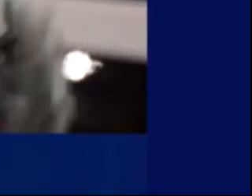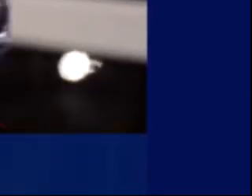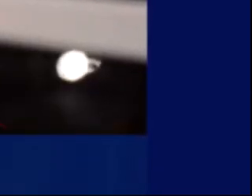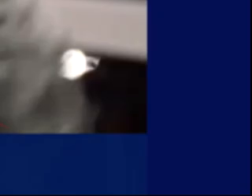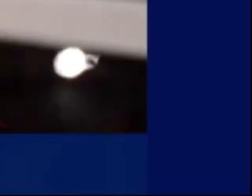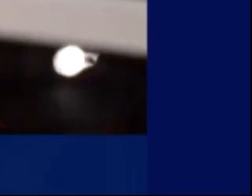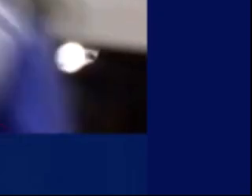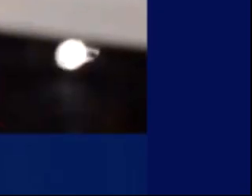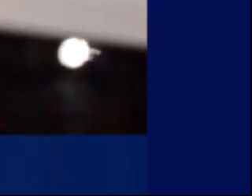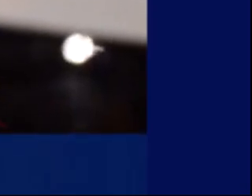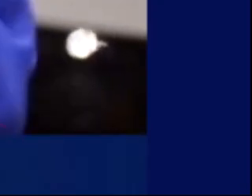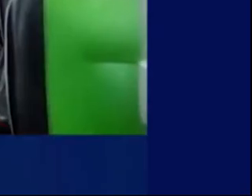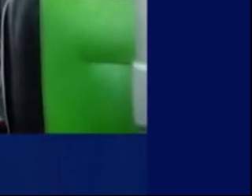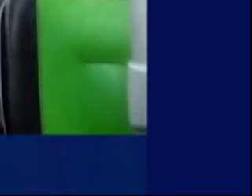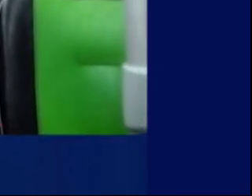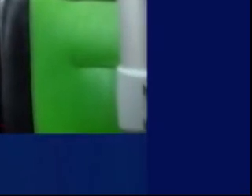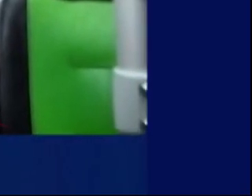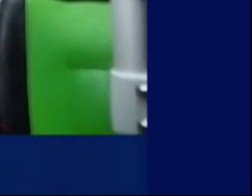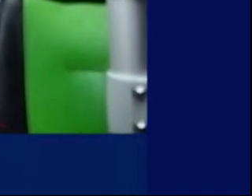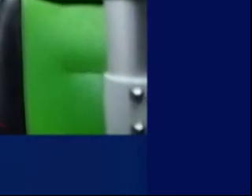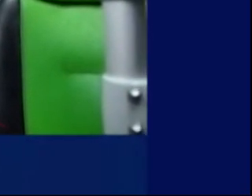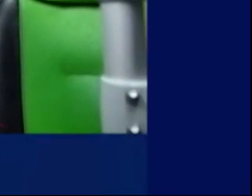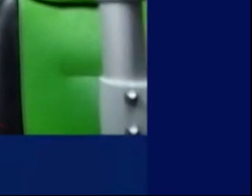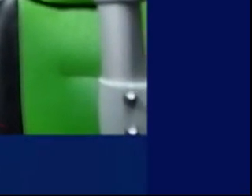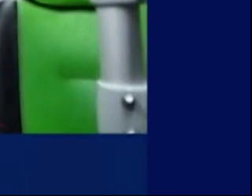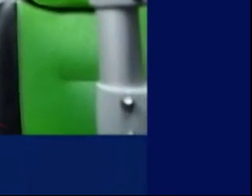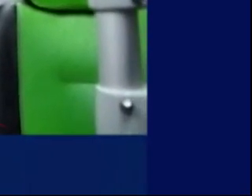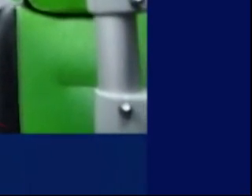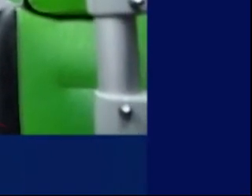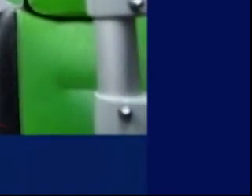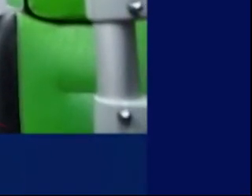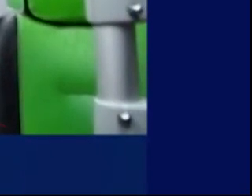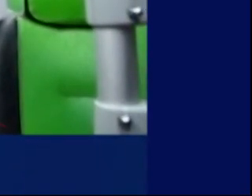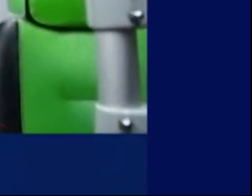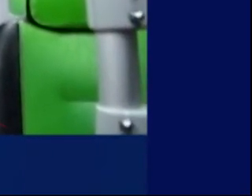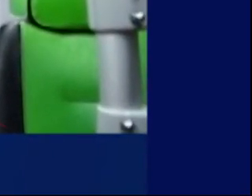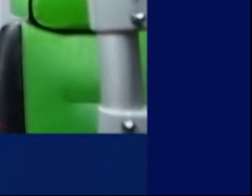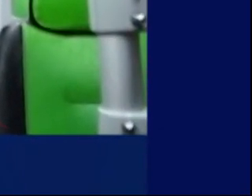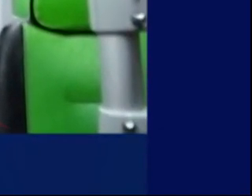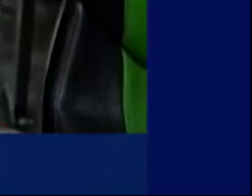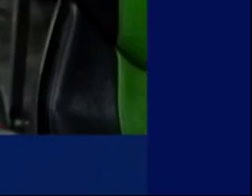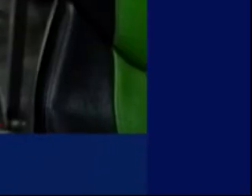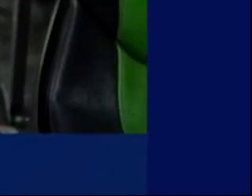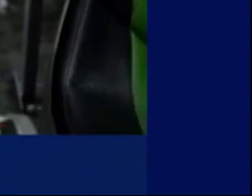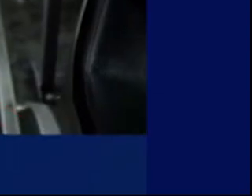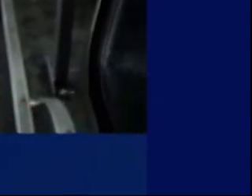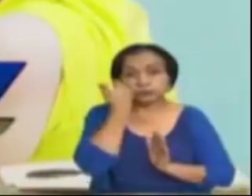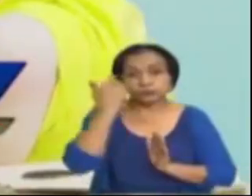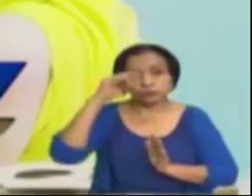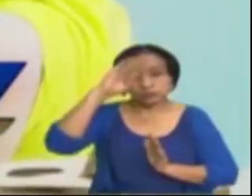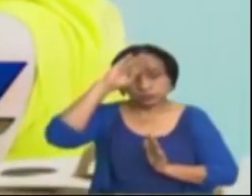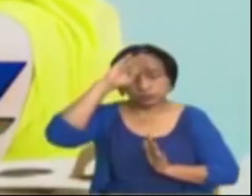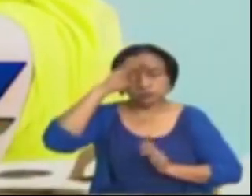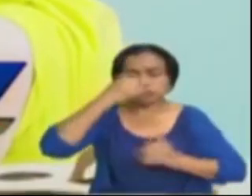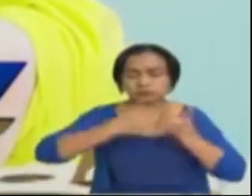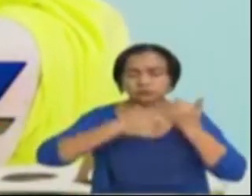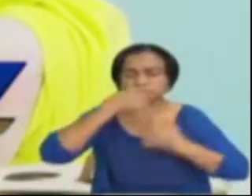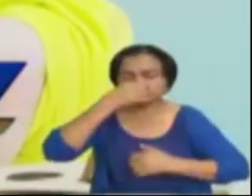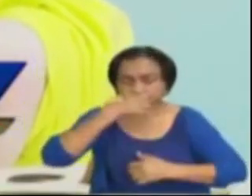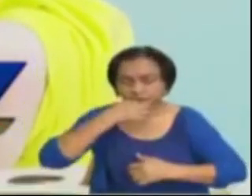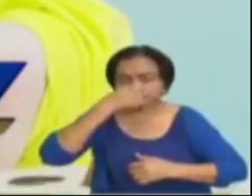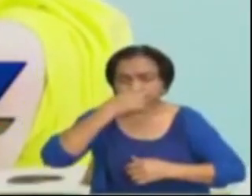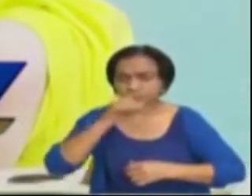es decir el 17 punto 25 por ciento de su población costa rica reporta 800